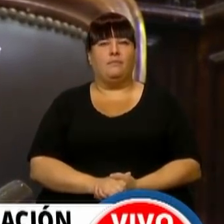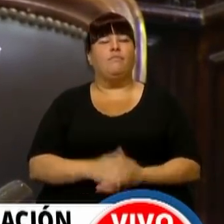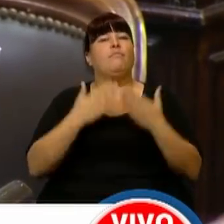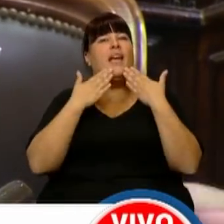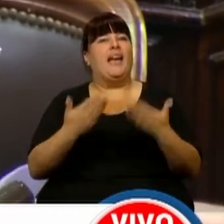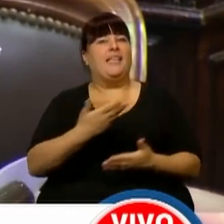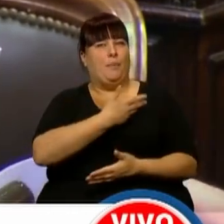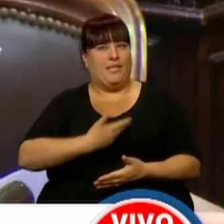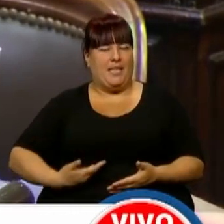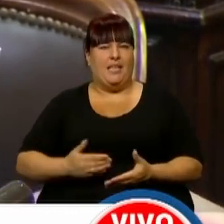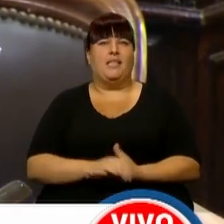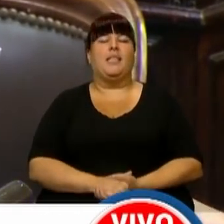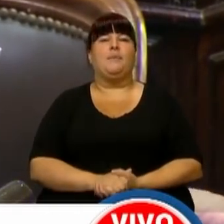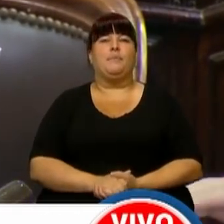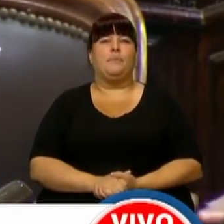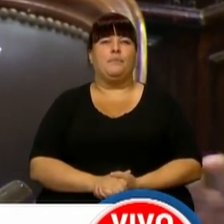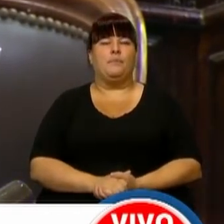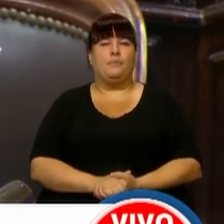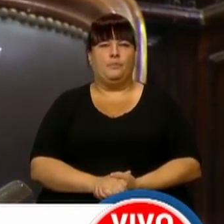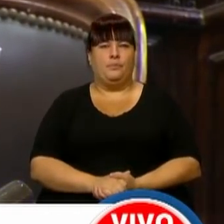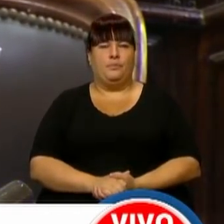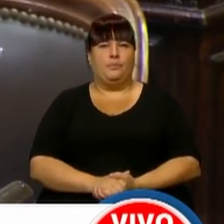Gracias, presidente.